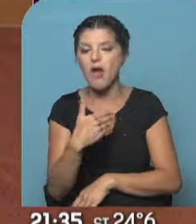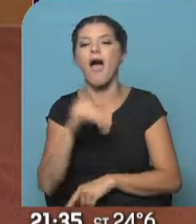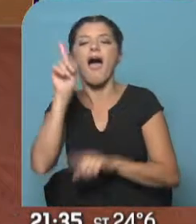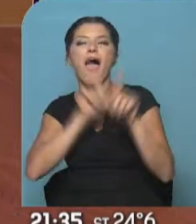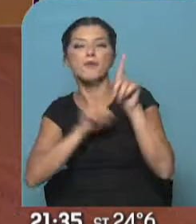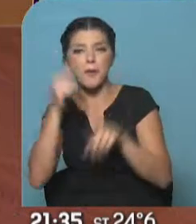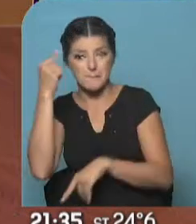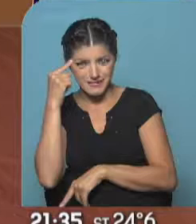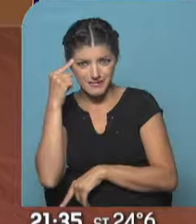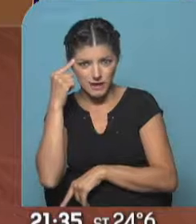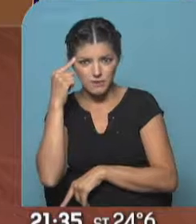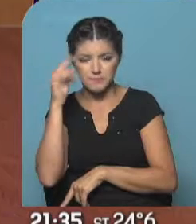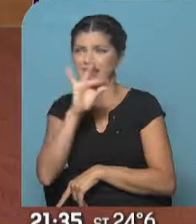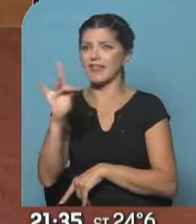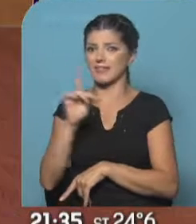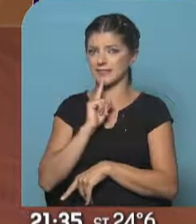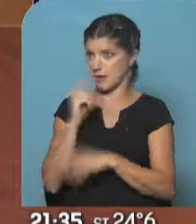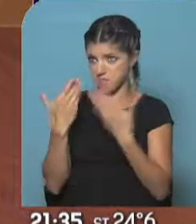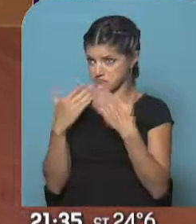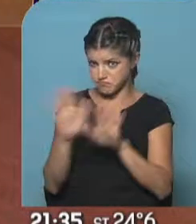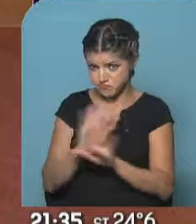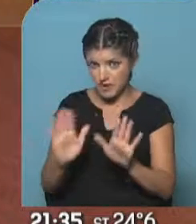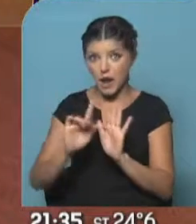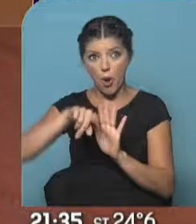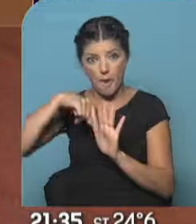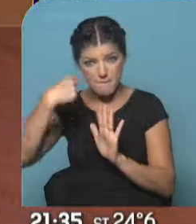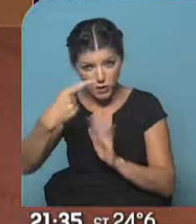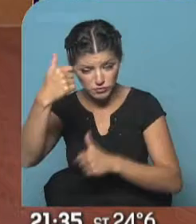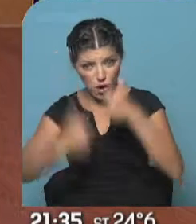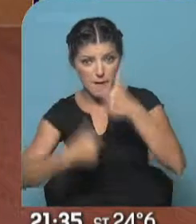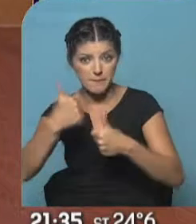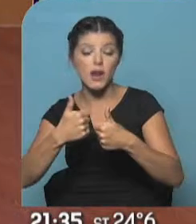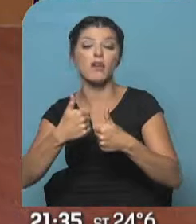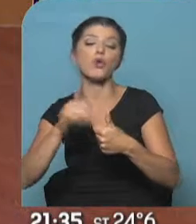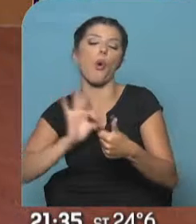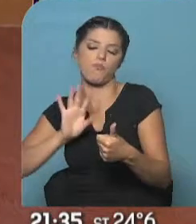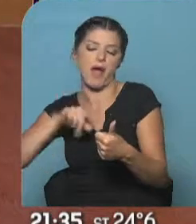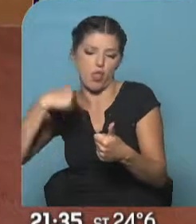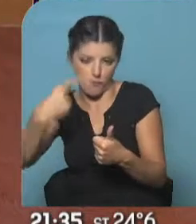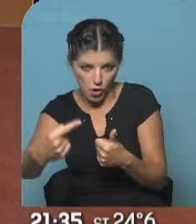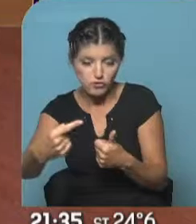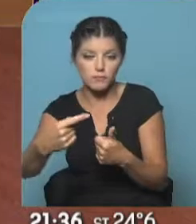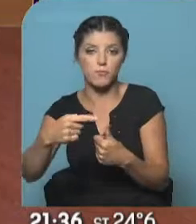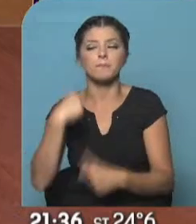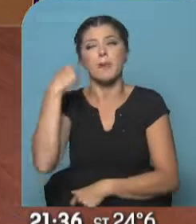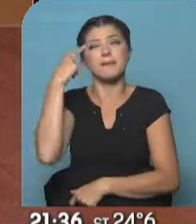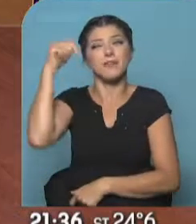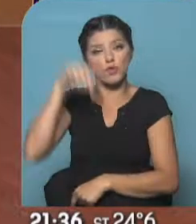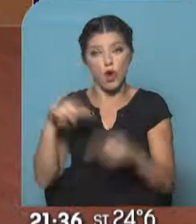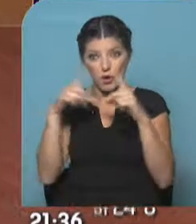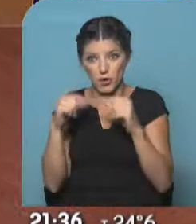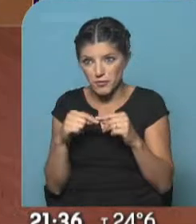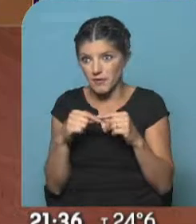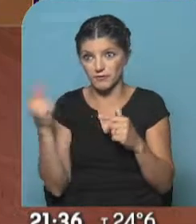el Pampa no seguirá siendo el técnico del Ciclón la próxima temporada o el próximo año. Con los números que tienen, cómo no